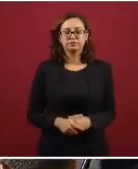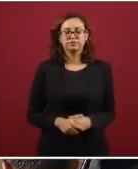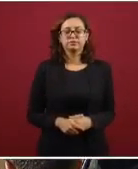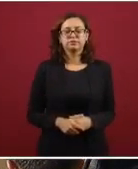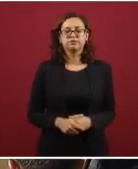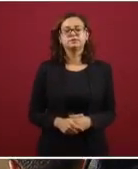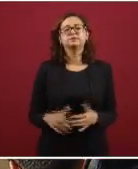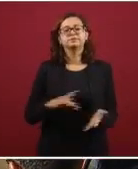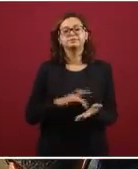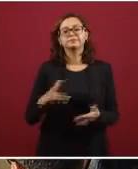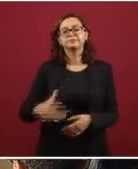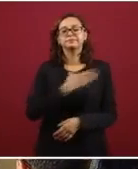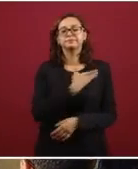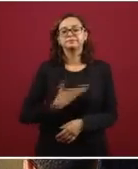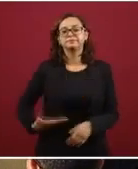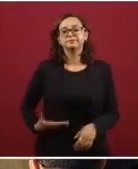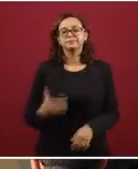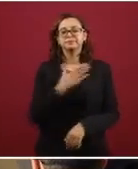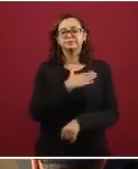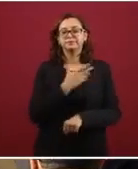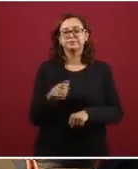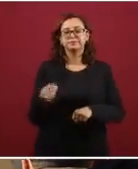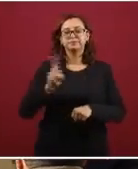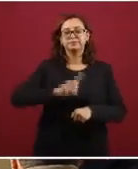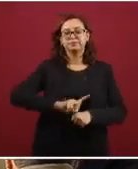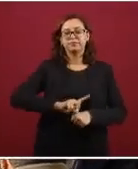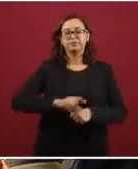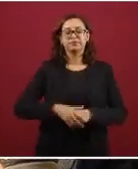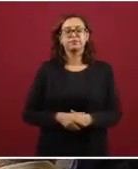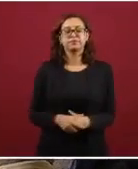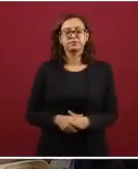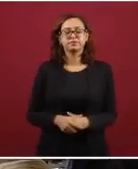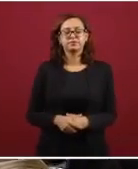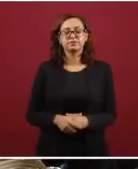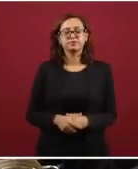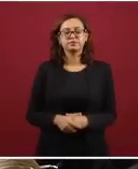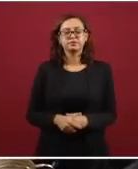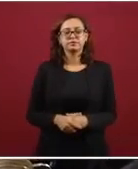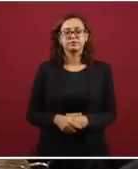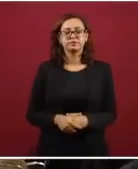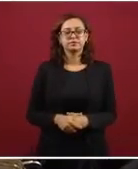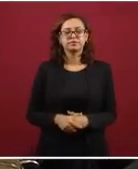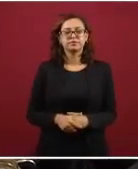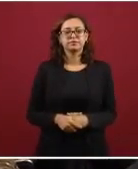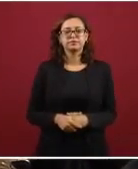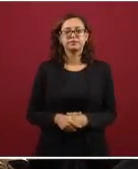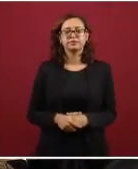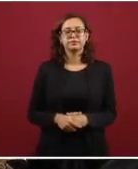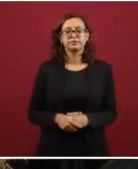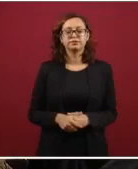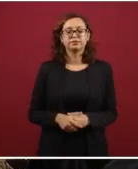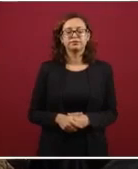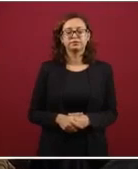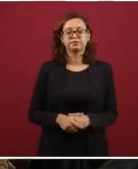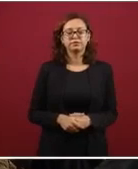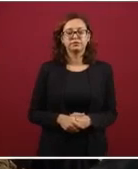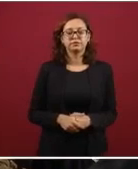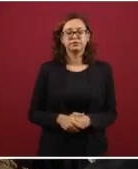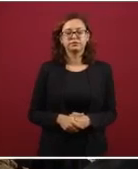Gracias, señor presidente. Muy buenos días. Bueno, como les había yo adelantado,